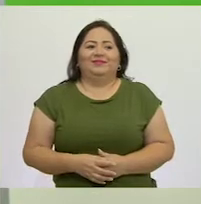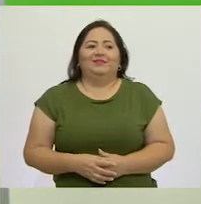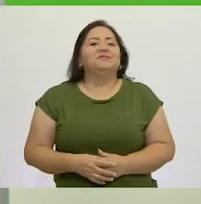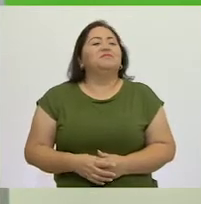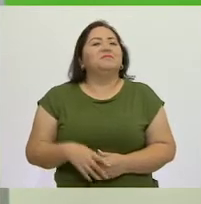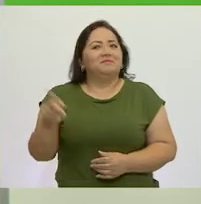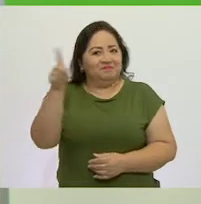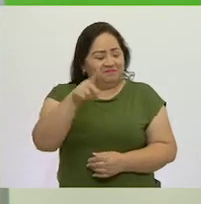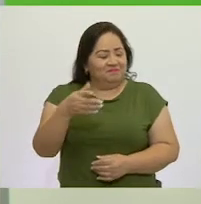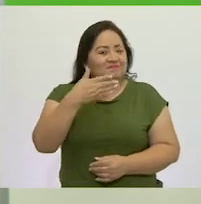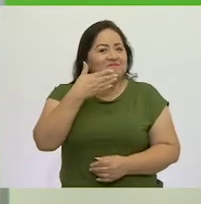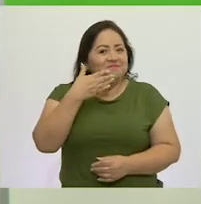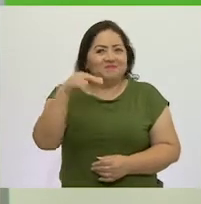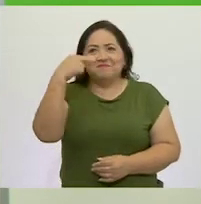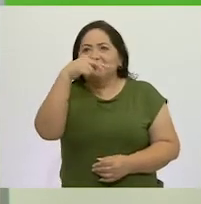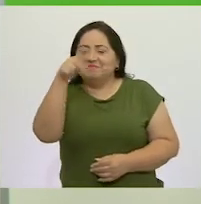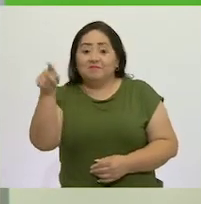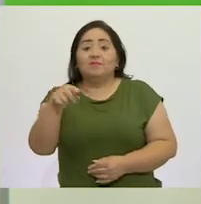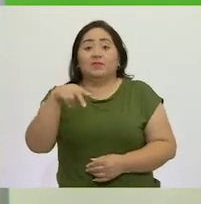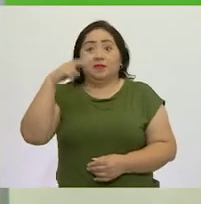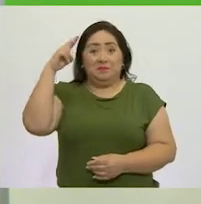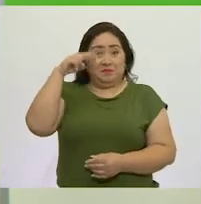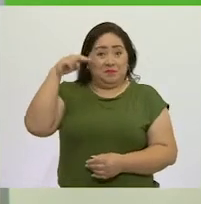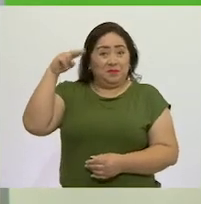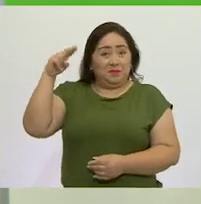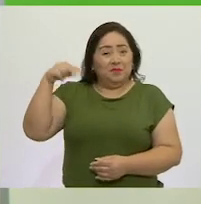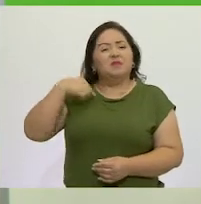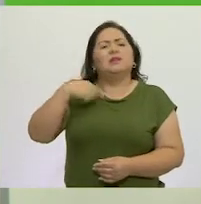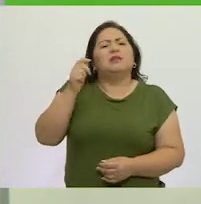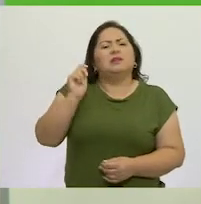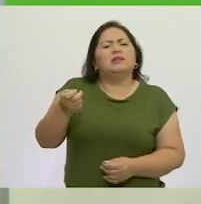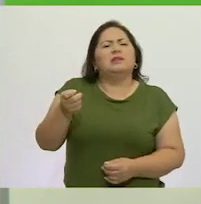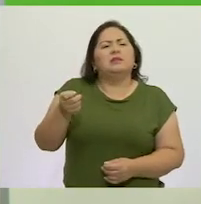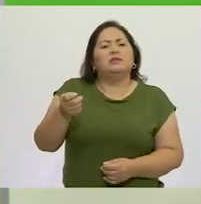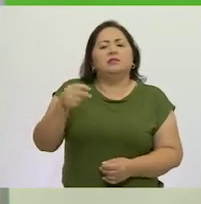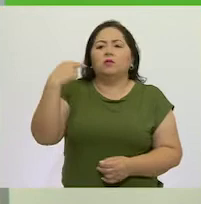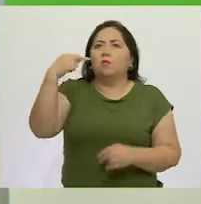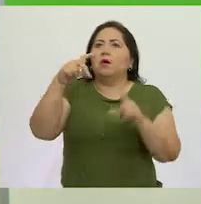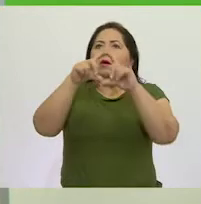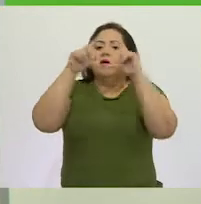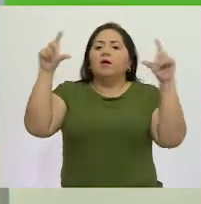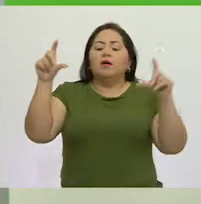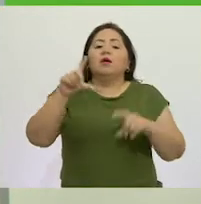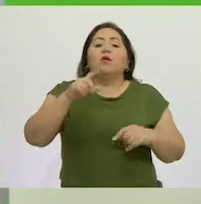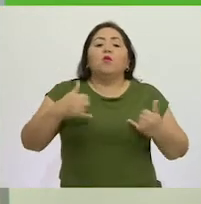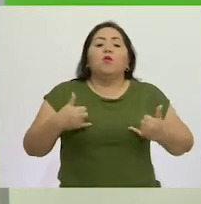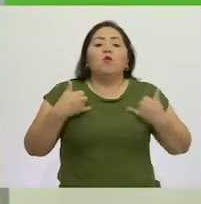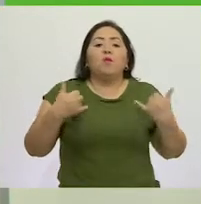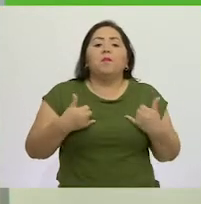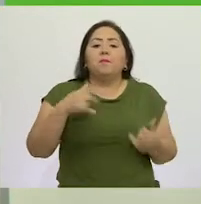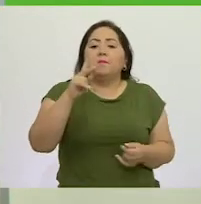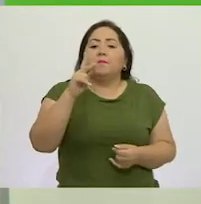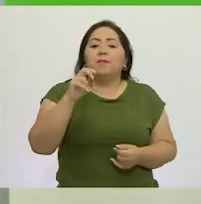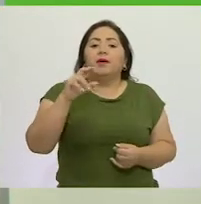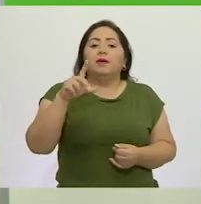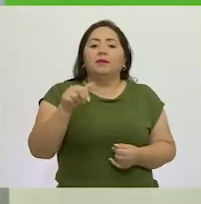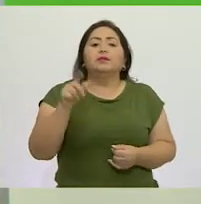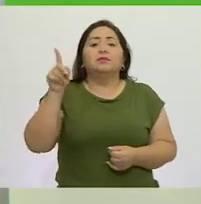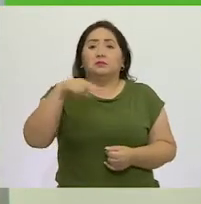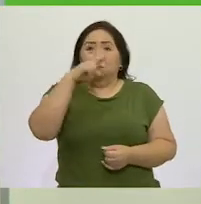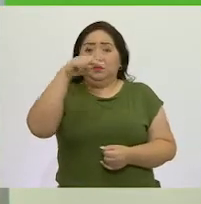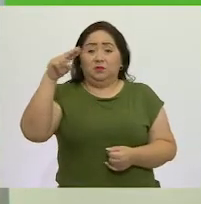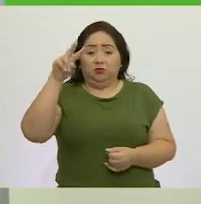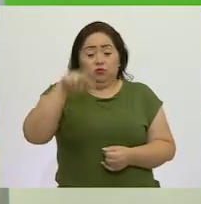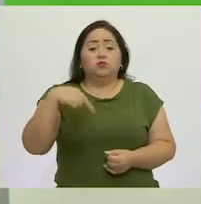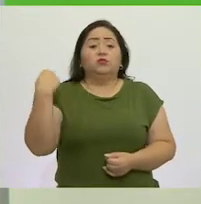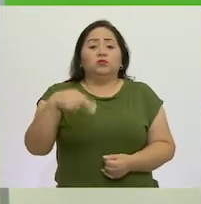¡Qué ingeniosos títulos! La pintura que estoy representando se titula La joven de la perla. Wow. Y el pintor se